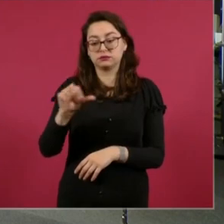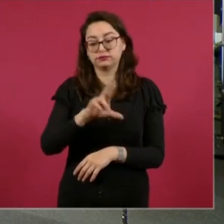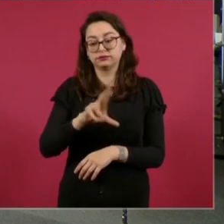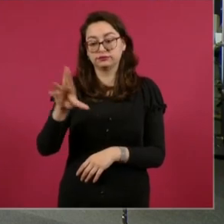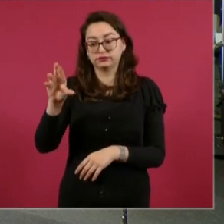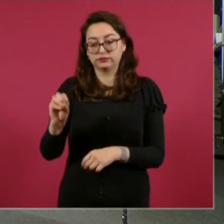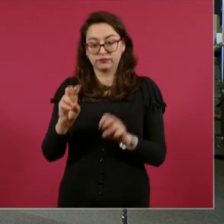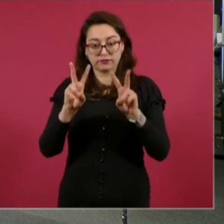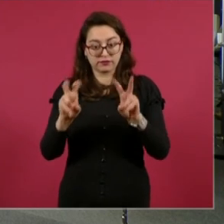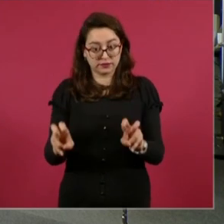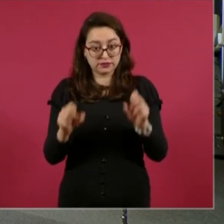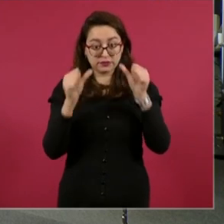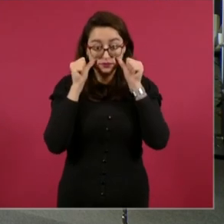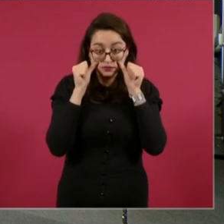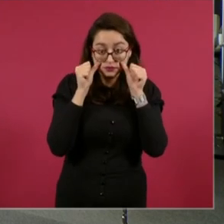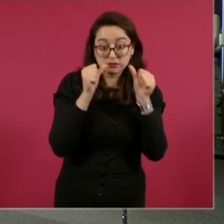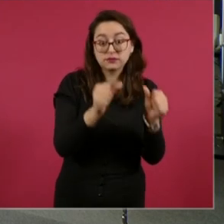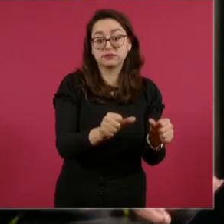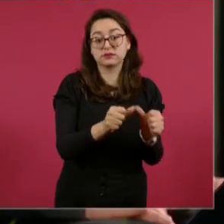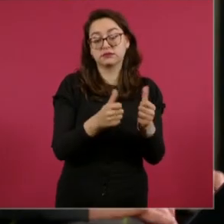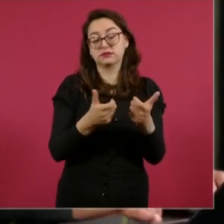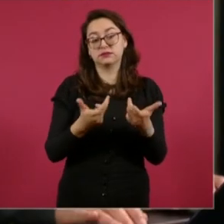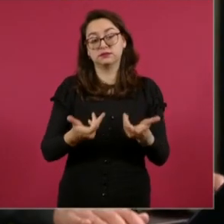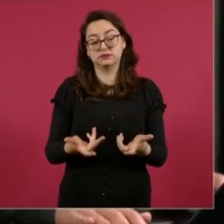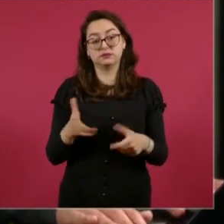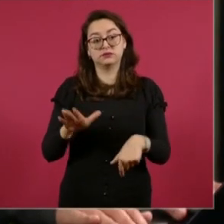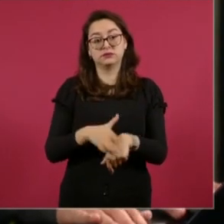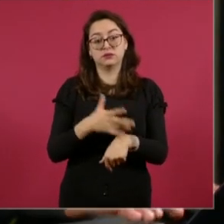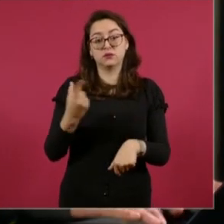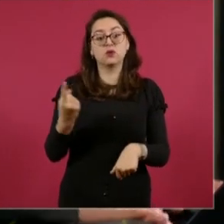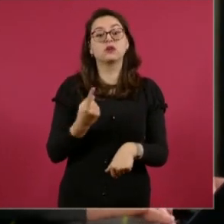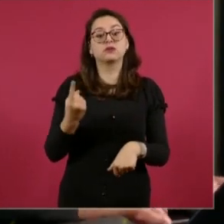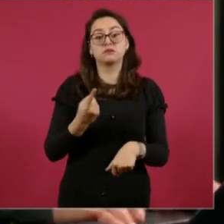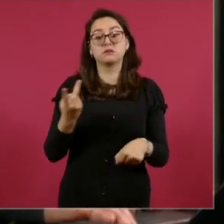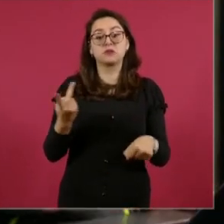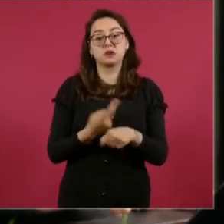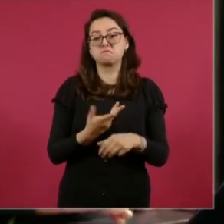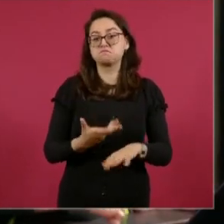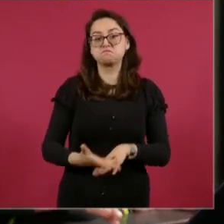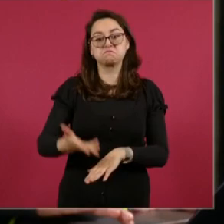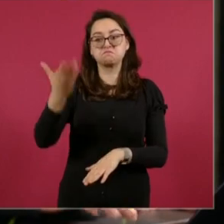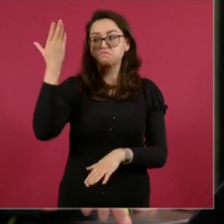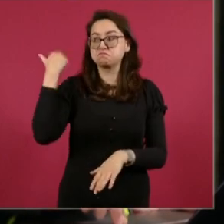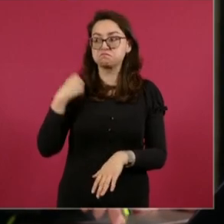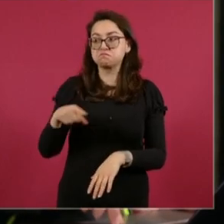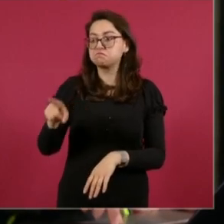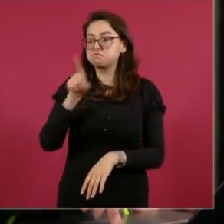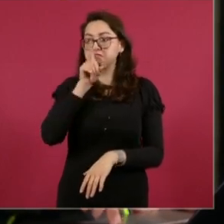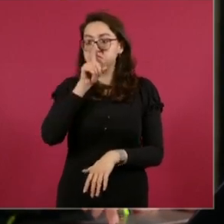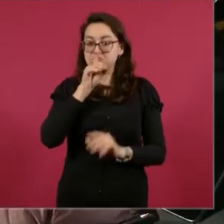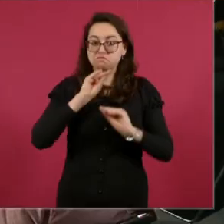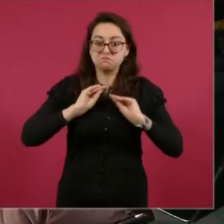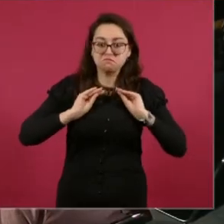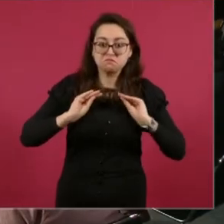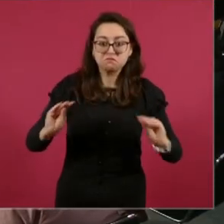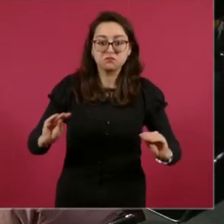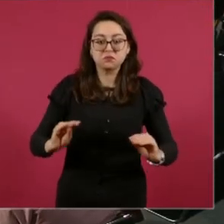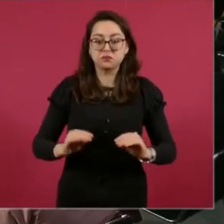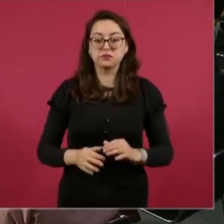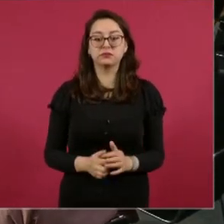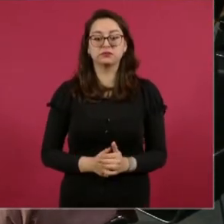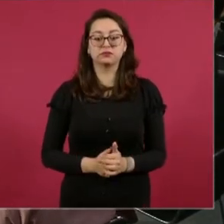este asunto, se les pague a los empresarios, porque desde la vez pasada ella no ha hecho ninguna declaración al respecto.